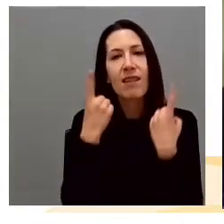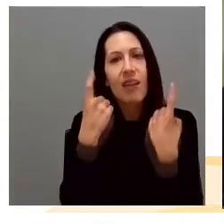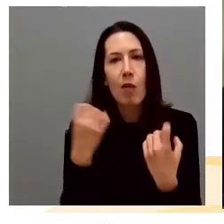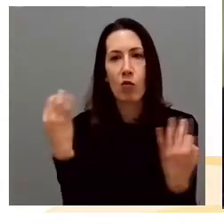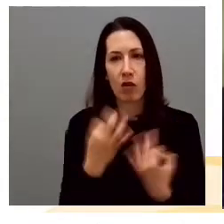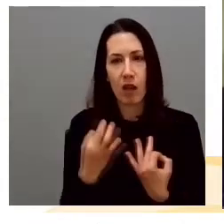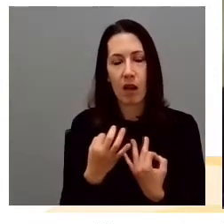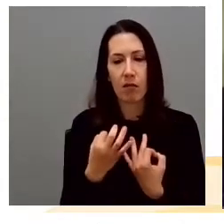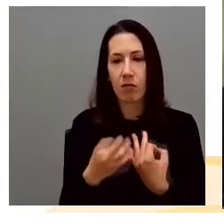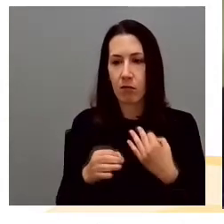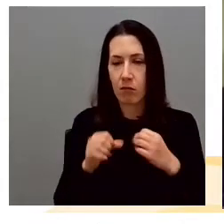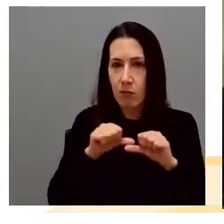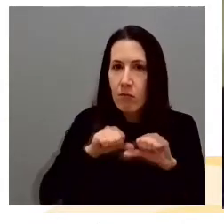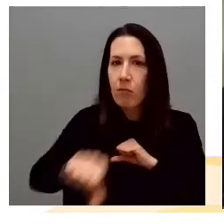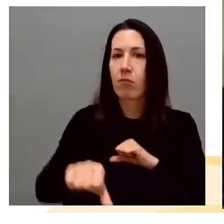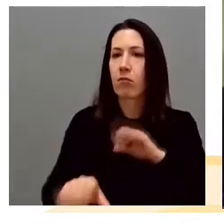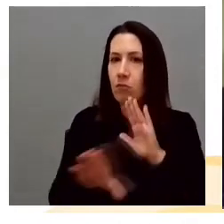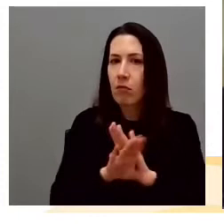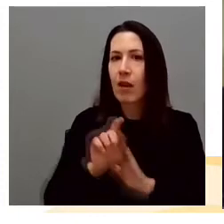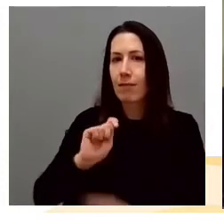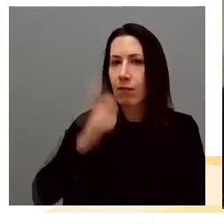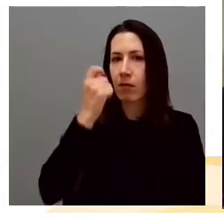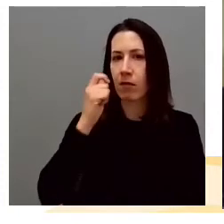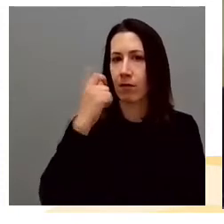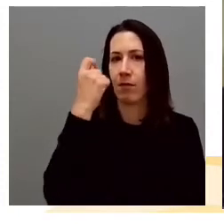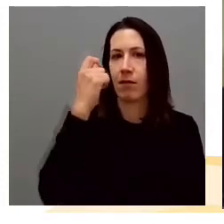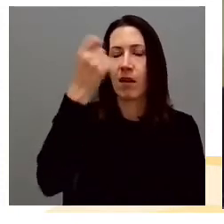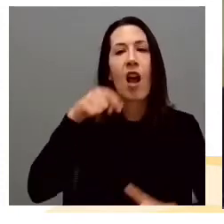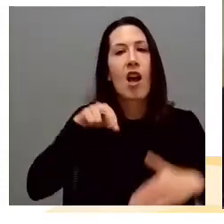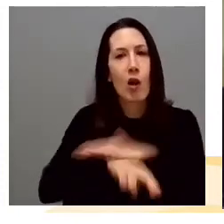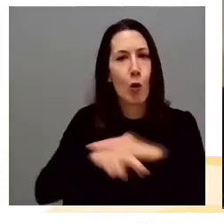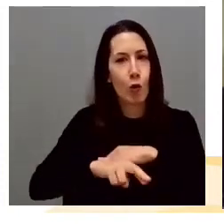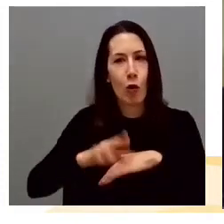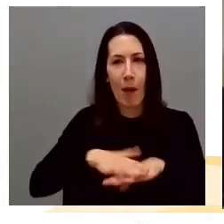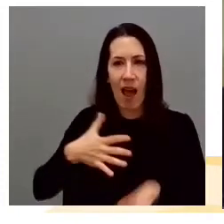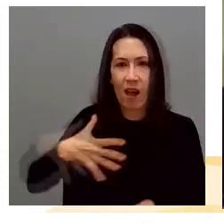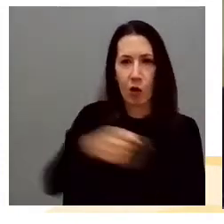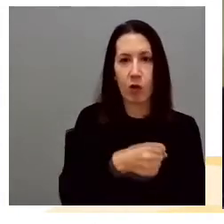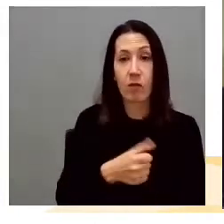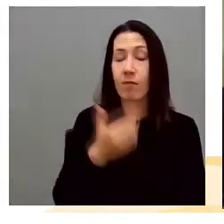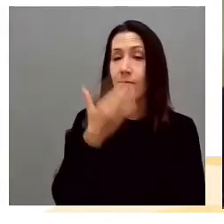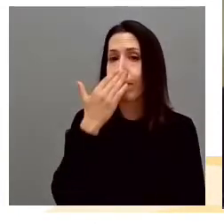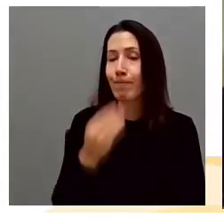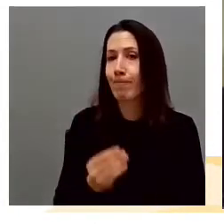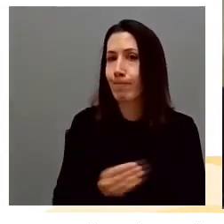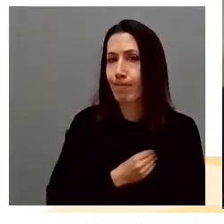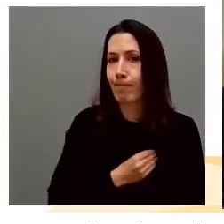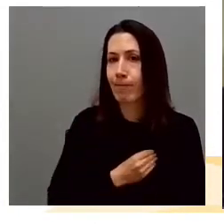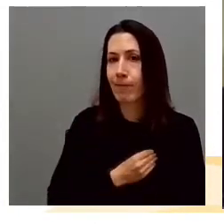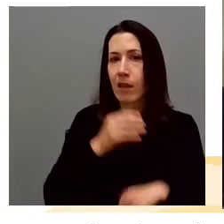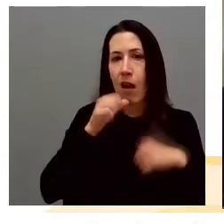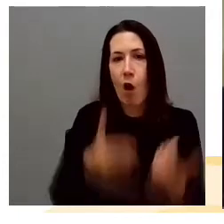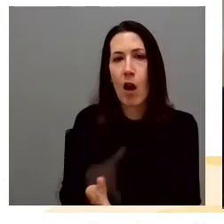seguir consiguiendo recursos para todos. Desgraciadamente, en esta pandemia